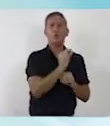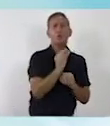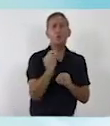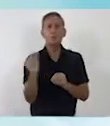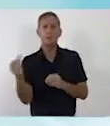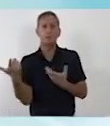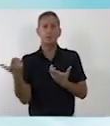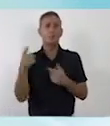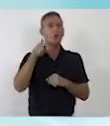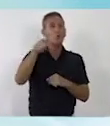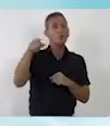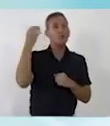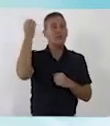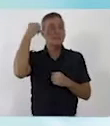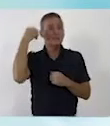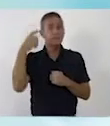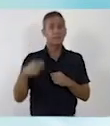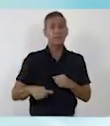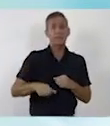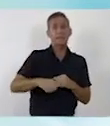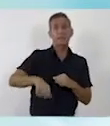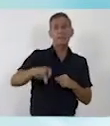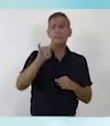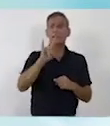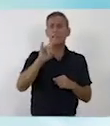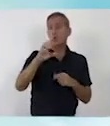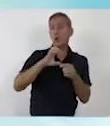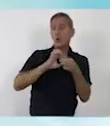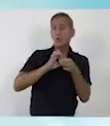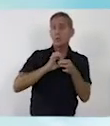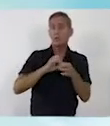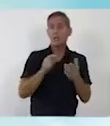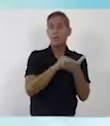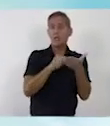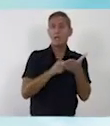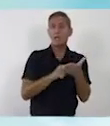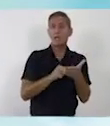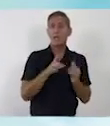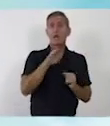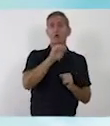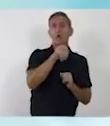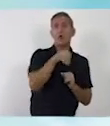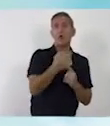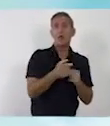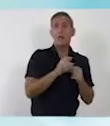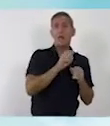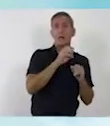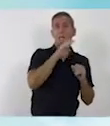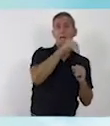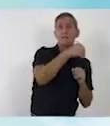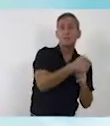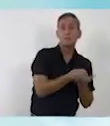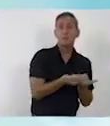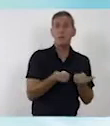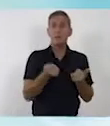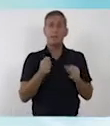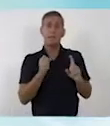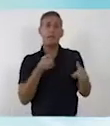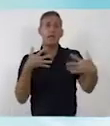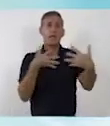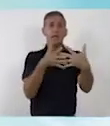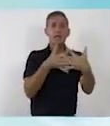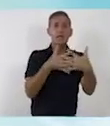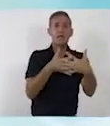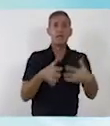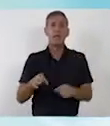partículas. Como ustedes saben, desde 9º grado, el cálculo de la masa molar precisamente se establece a partir de la relación entre